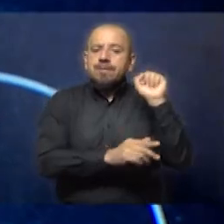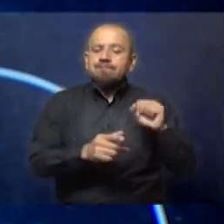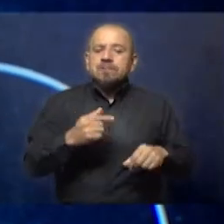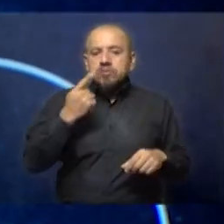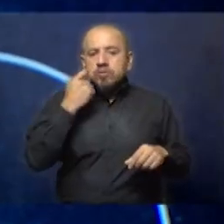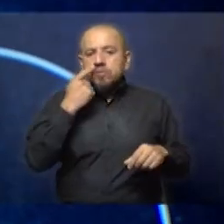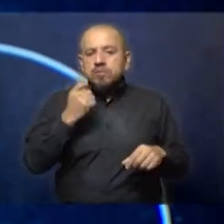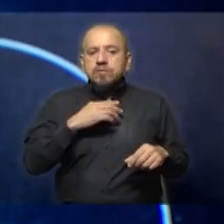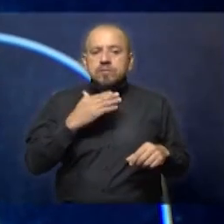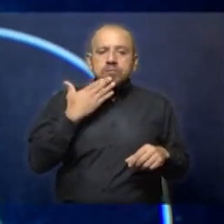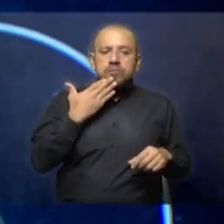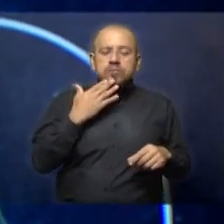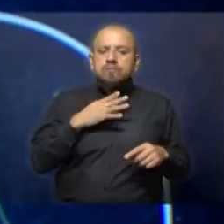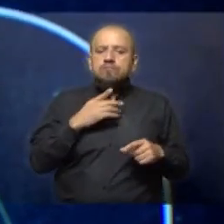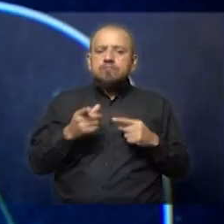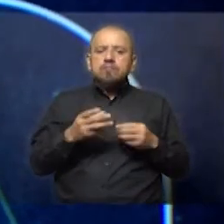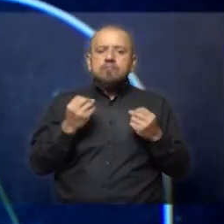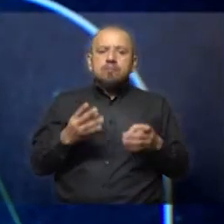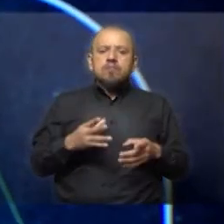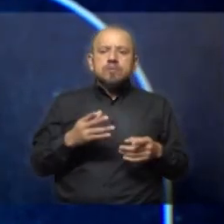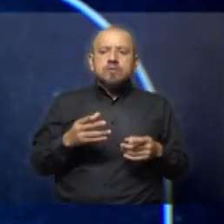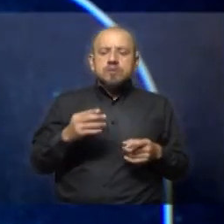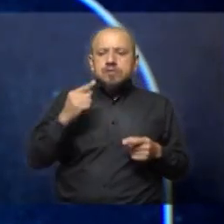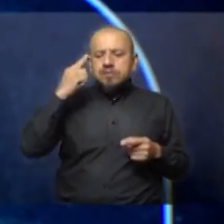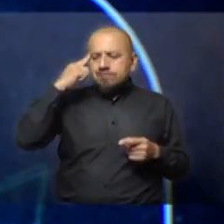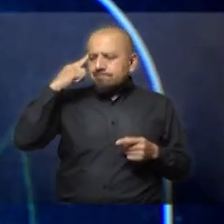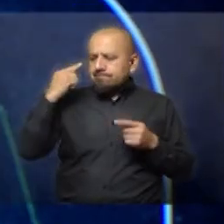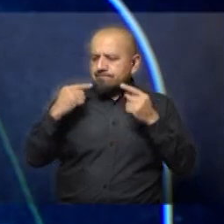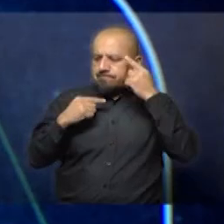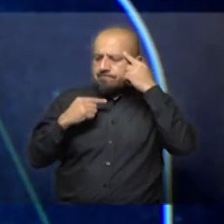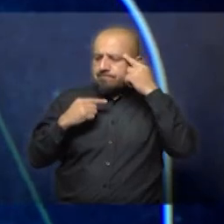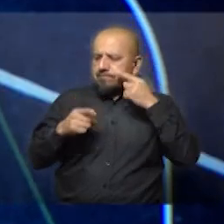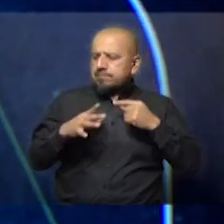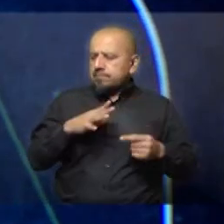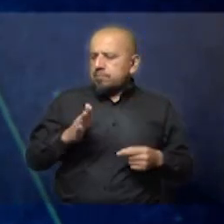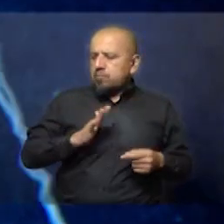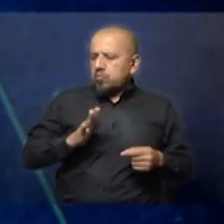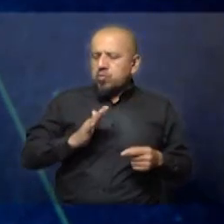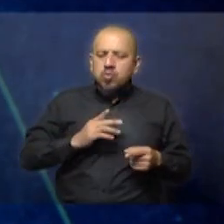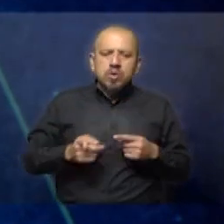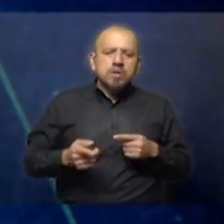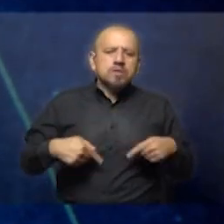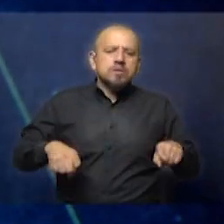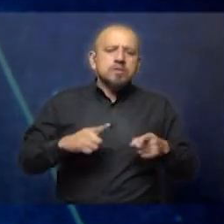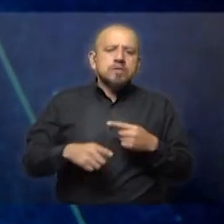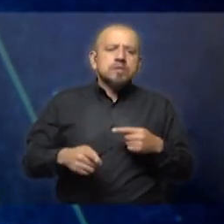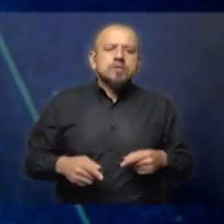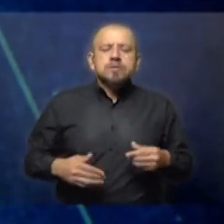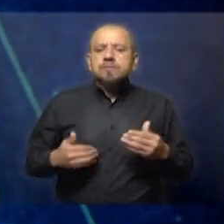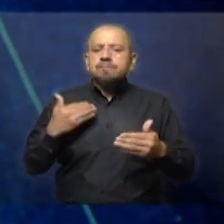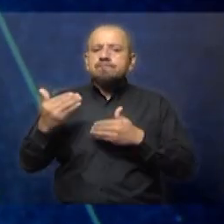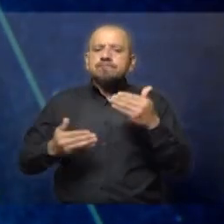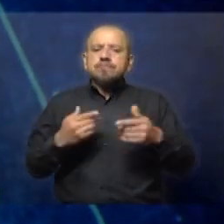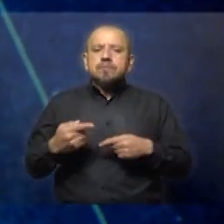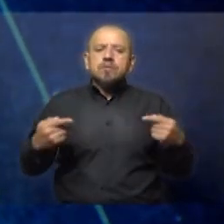y trato de trabajarla sobre todo porque en el camino me he cruzado mujeres que llevan el anti y feminismo hasta